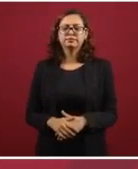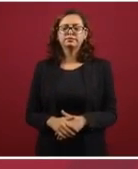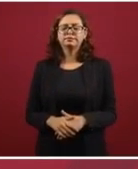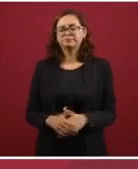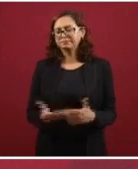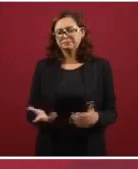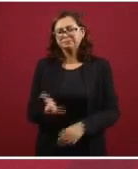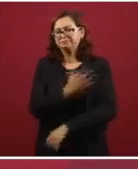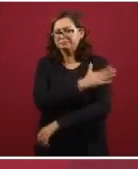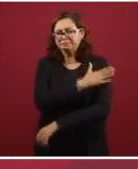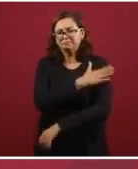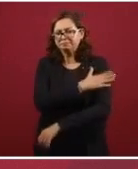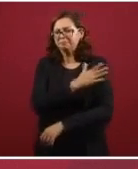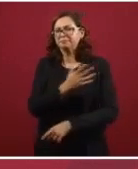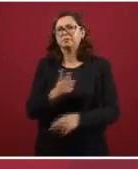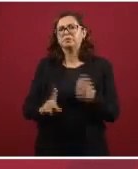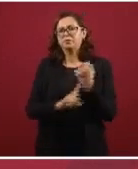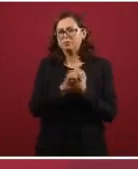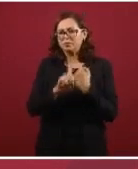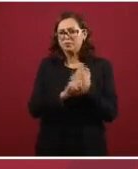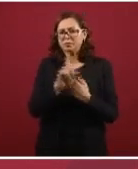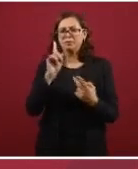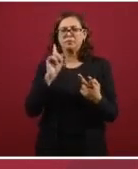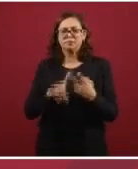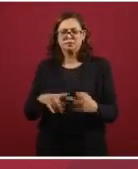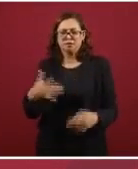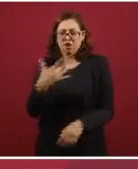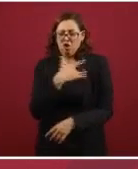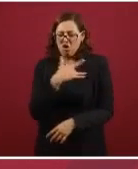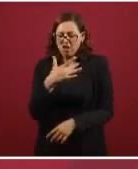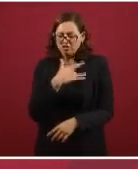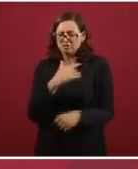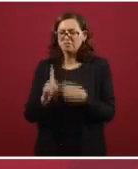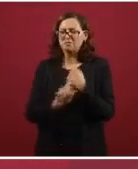hipertensión y de problemas del corazón,